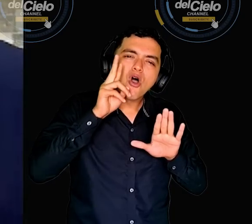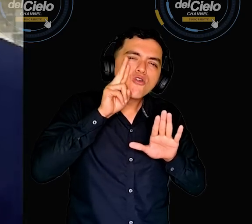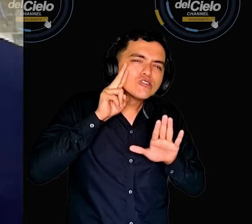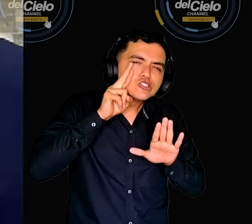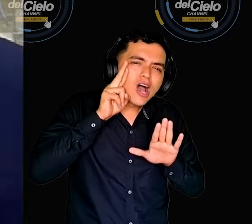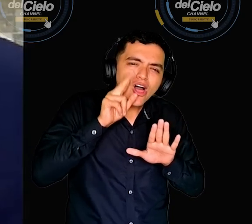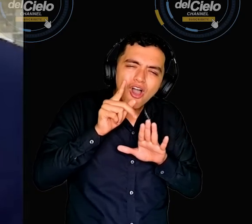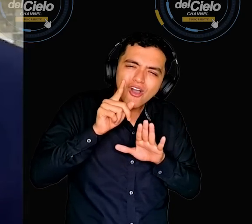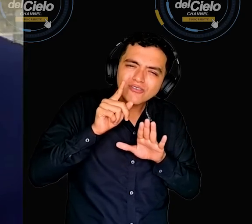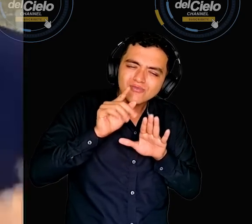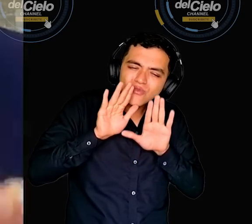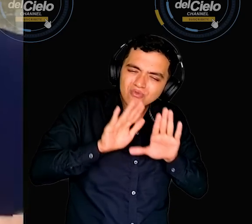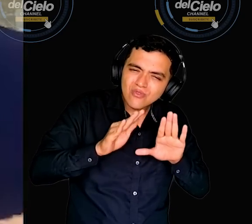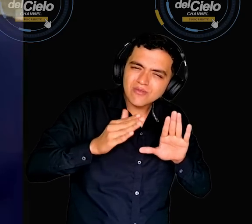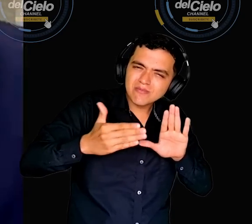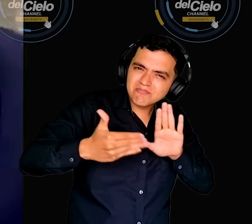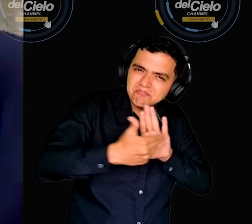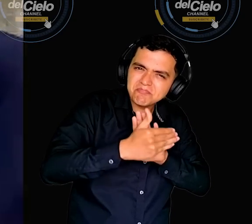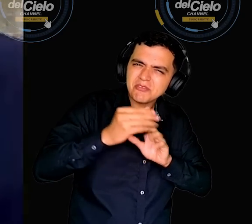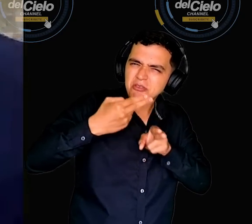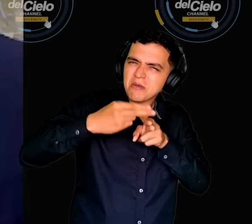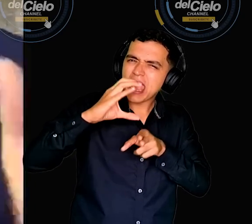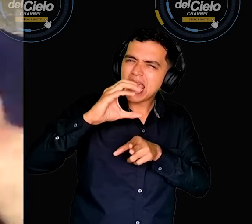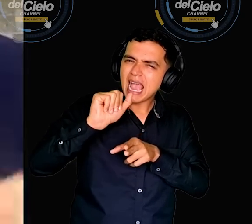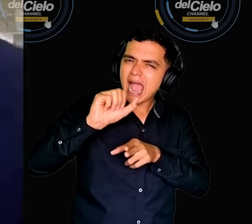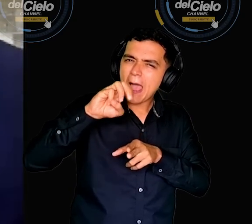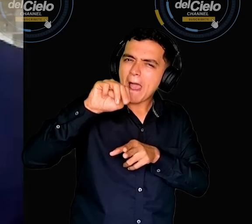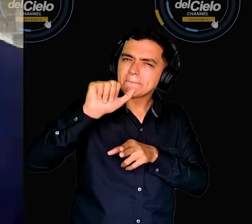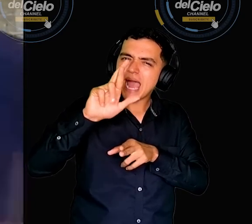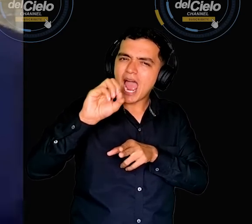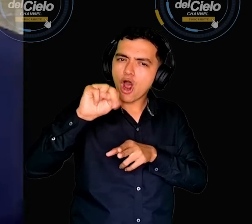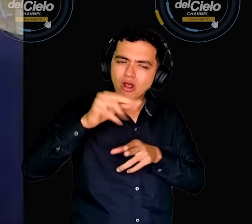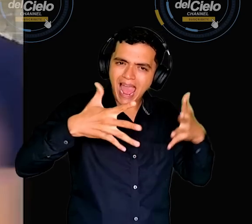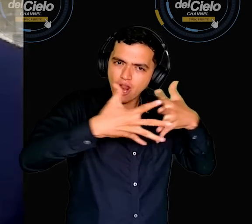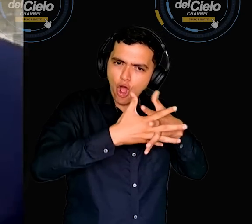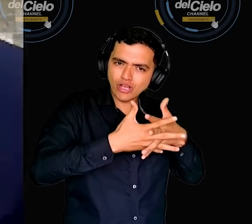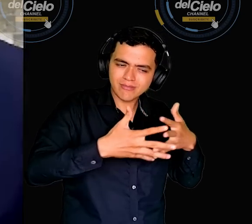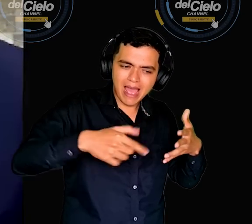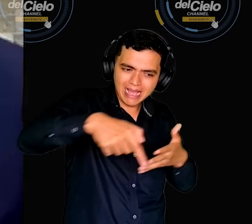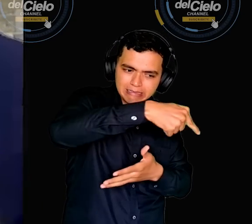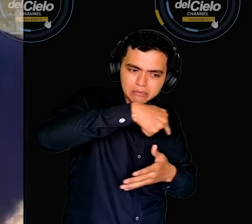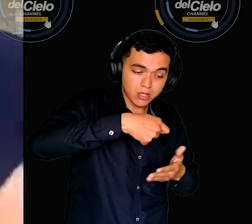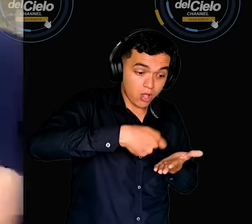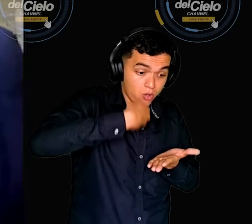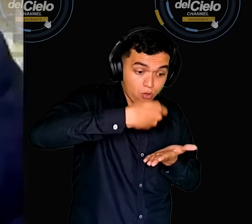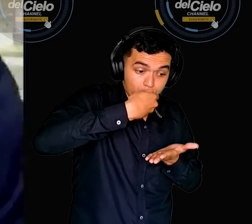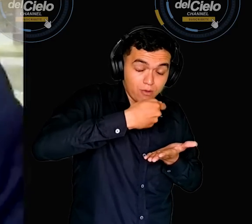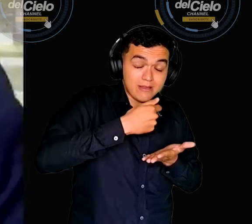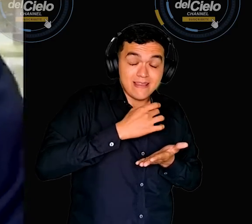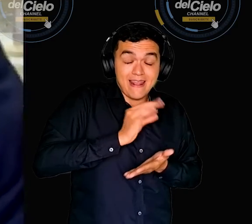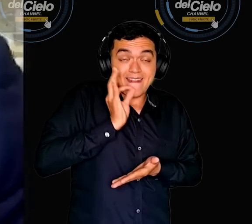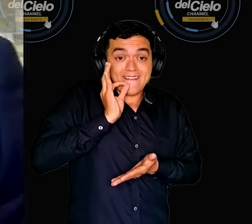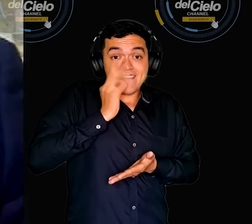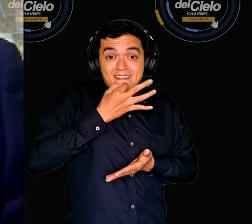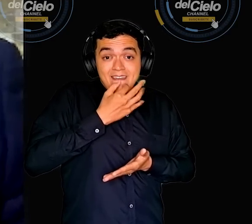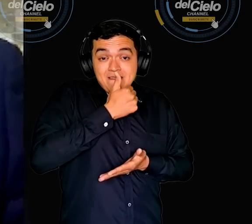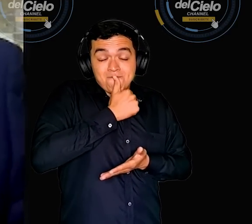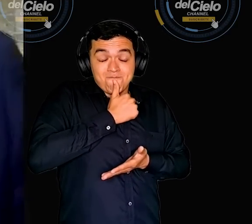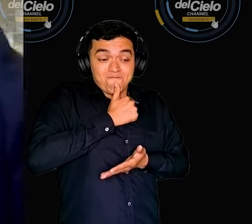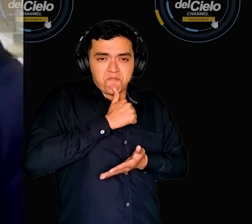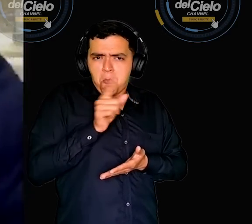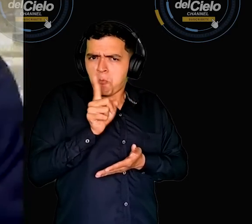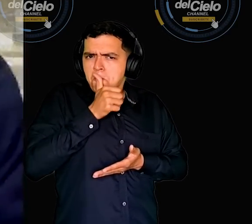otros, si alguno tuviera queja contra otro. Yo le pregunto a usted, ¿a quién debo yo perdonar? ¿A